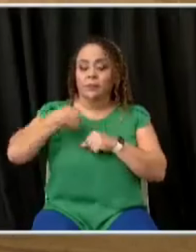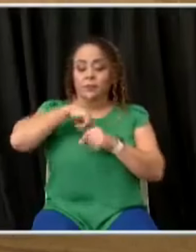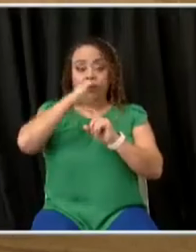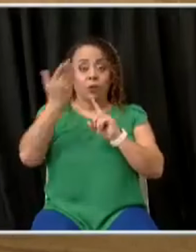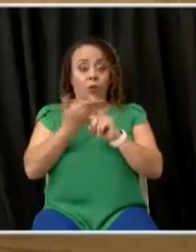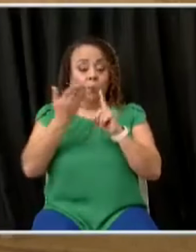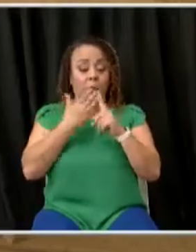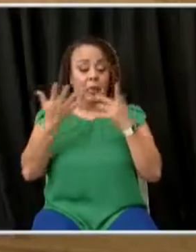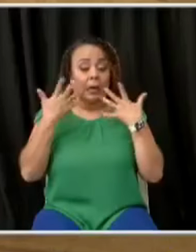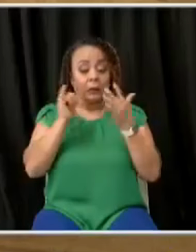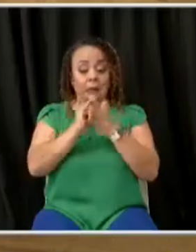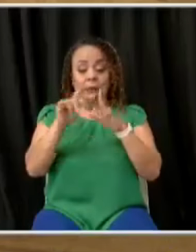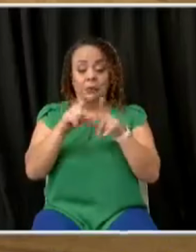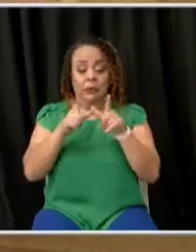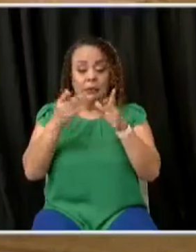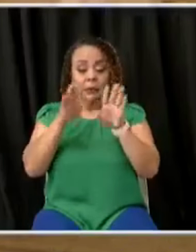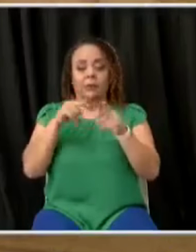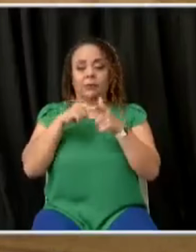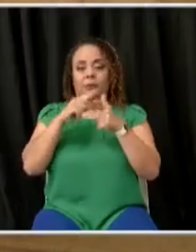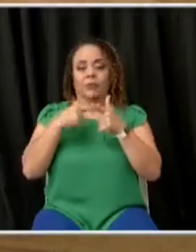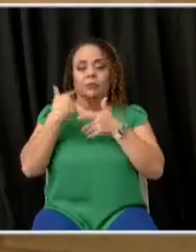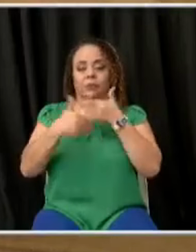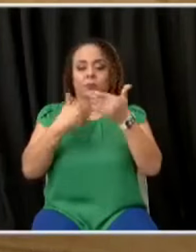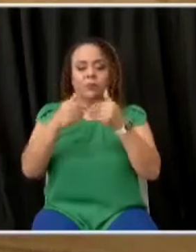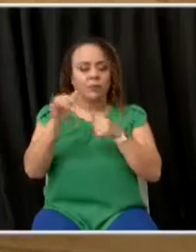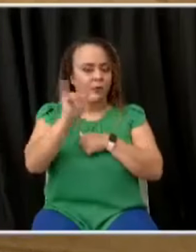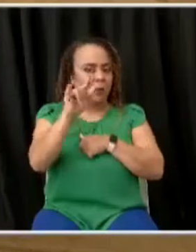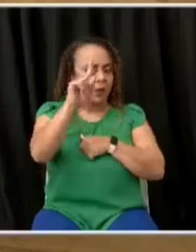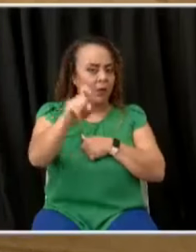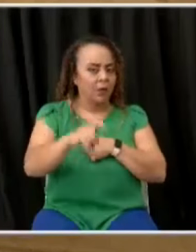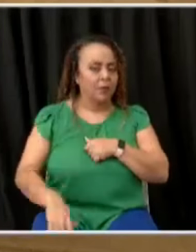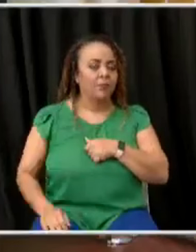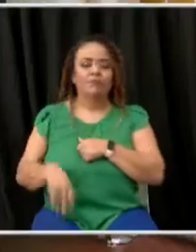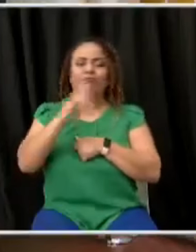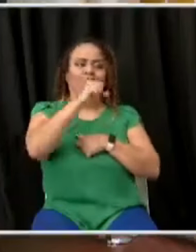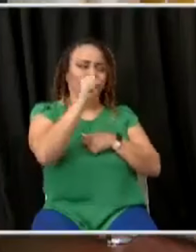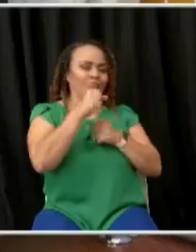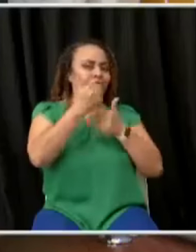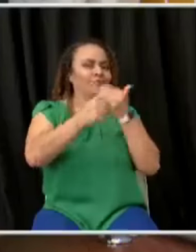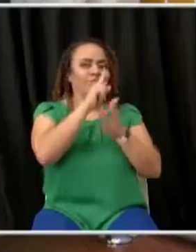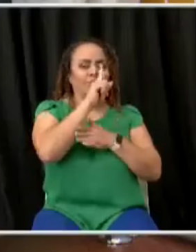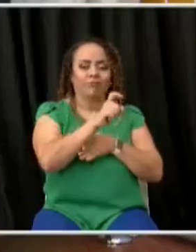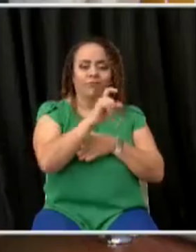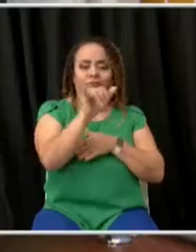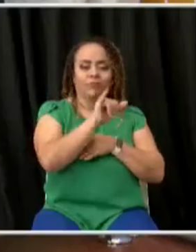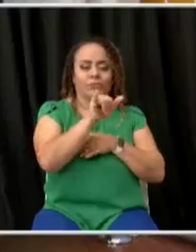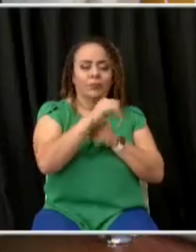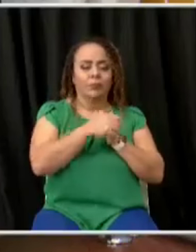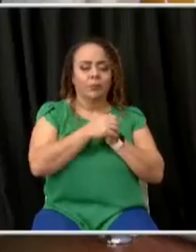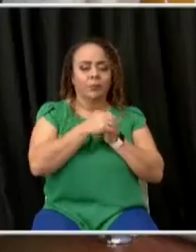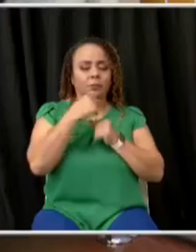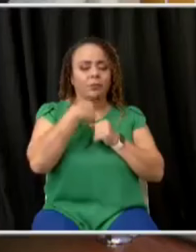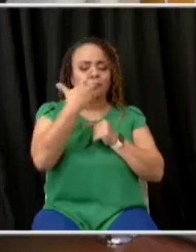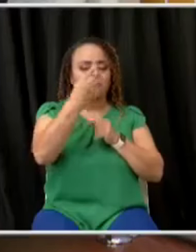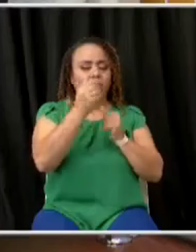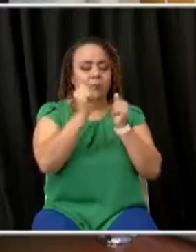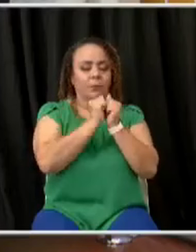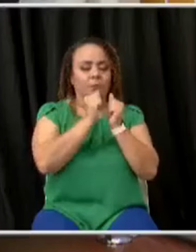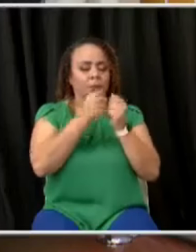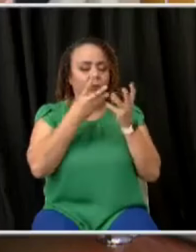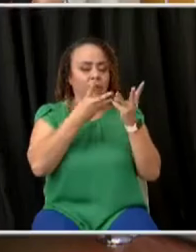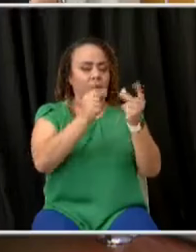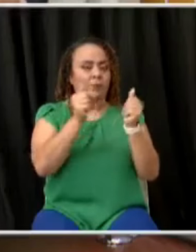en estos espacios cerrados, ¿el proceso es igual, doctor? Sí, el proceso es igual, hay que sacarlo a un lugar Más fresco. más